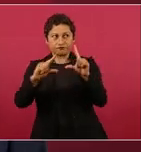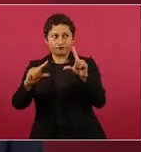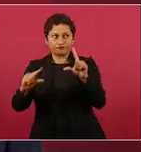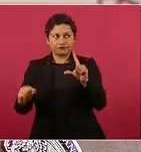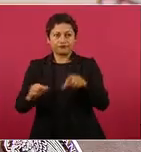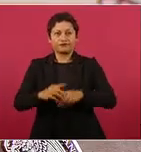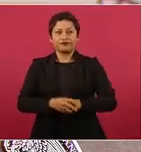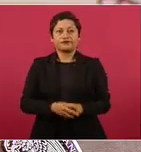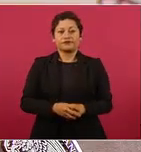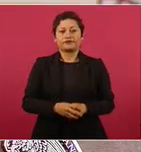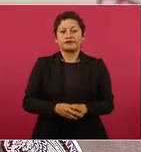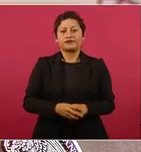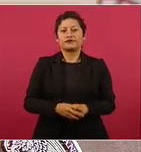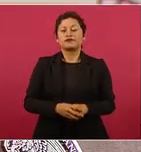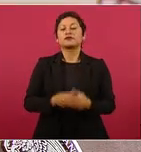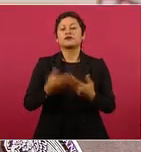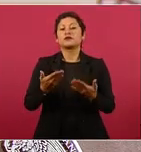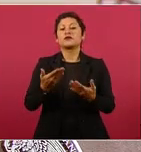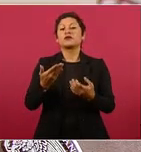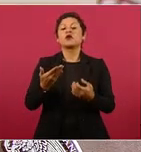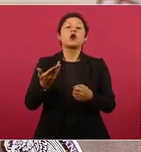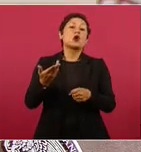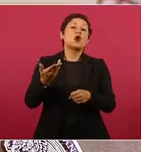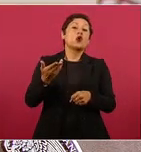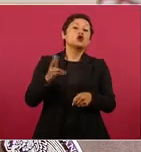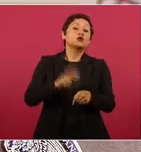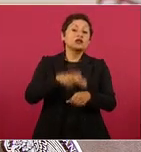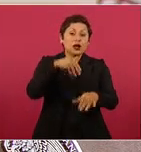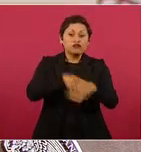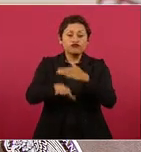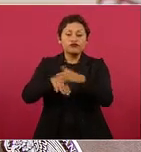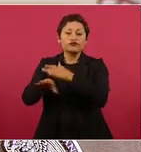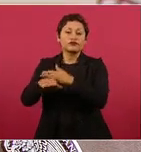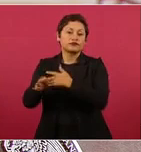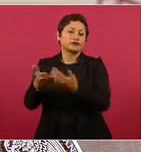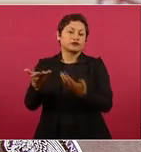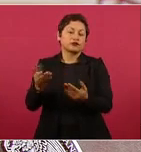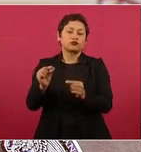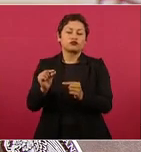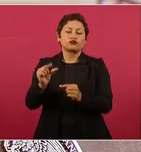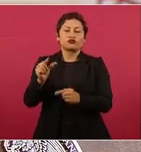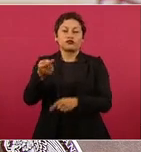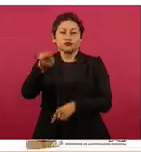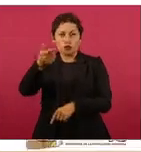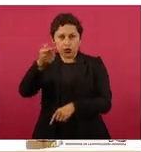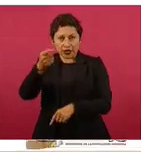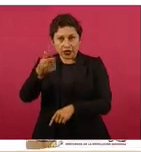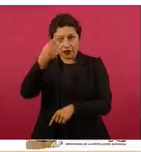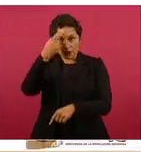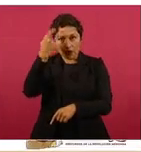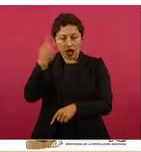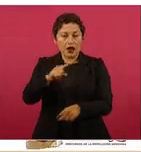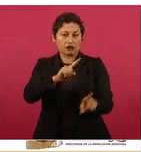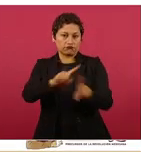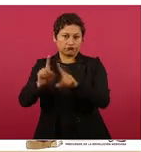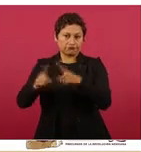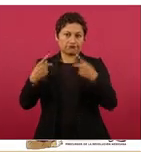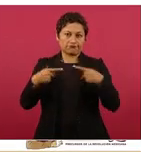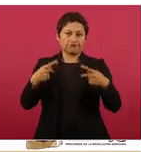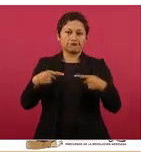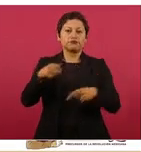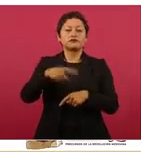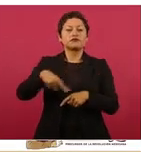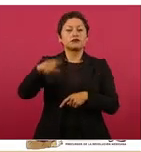Las hospitalizaciones subieron solo 2 puntos porcentuales a 18% en camas generales, se mantuvieron estables en las camas